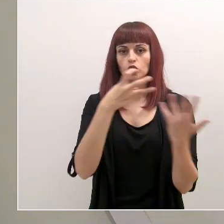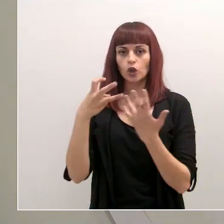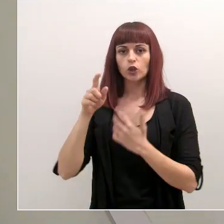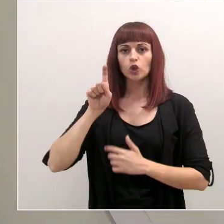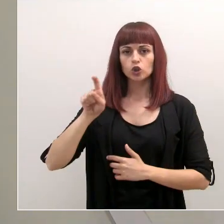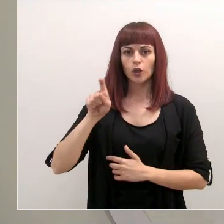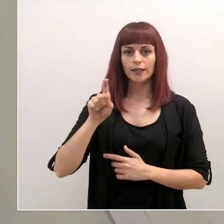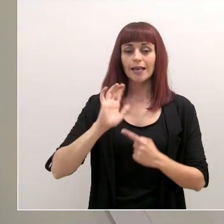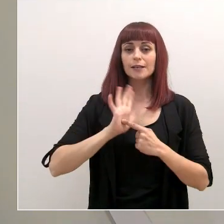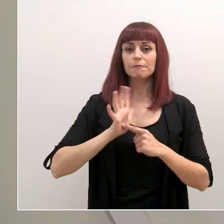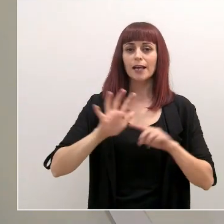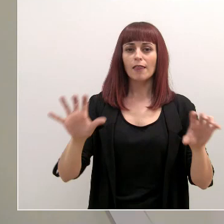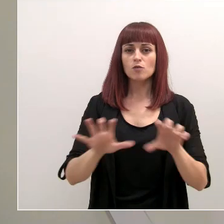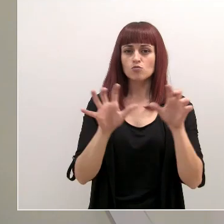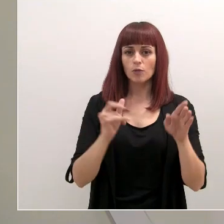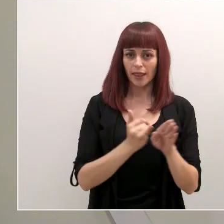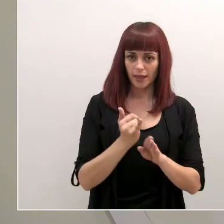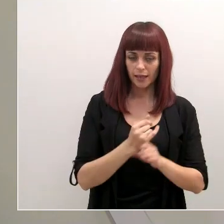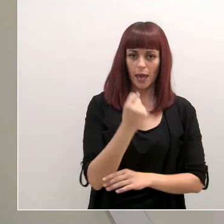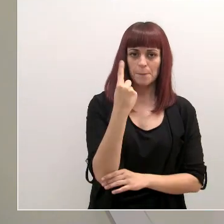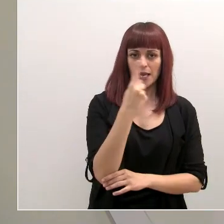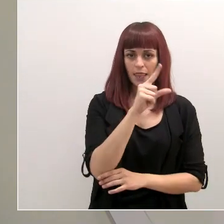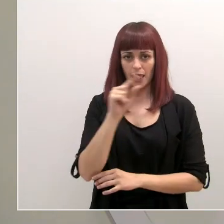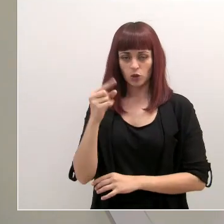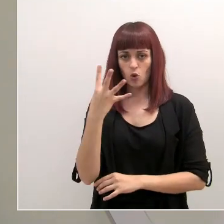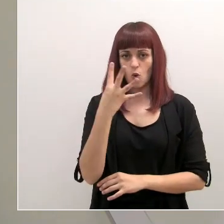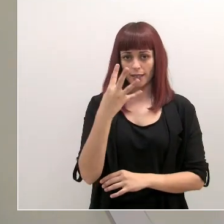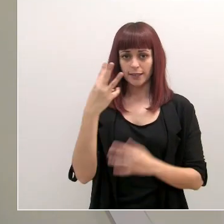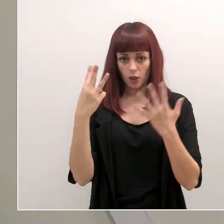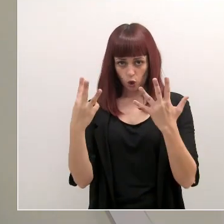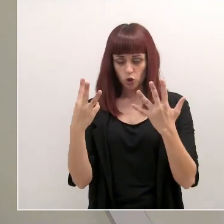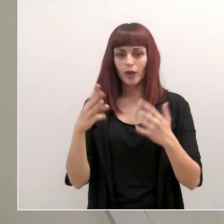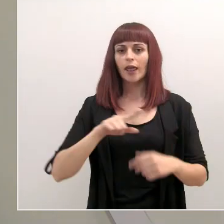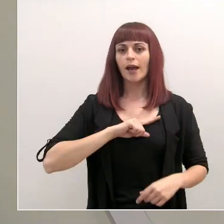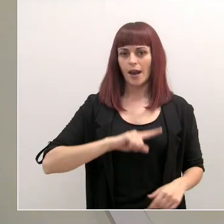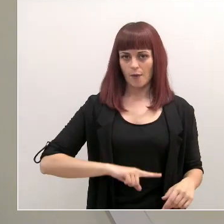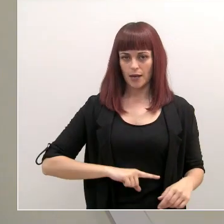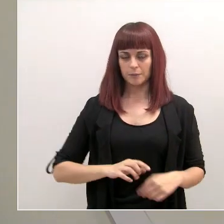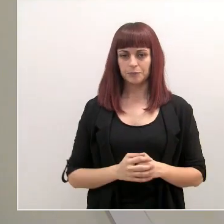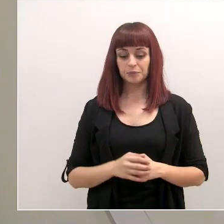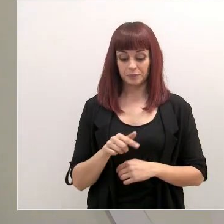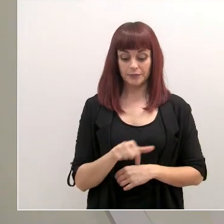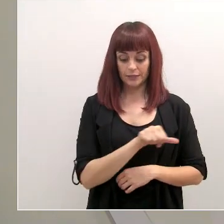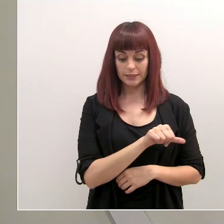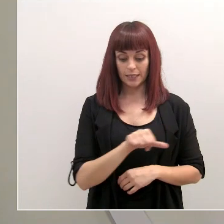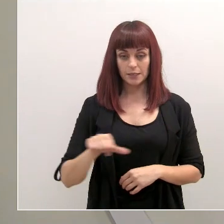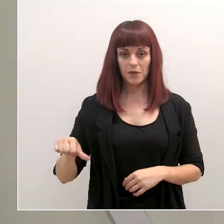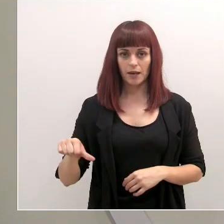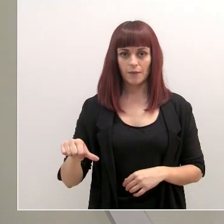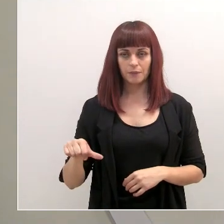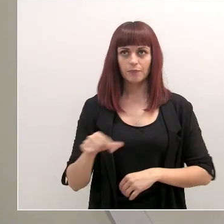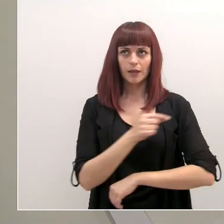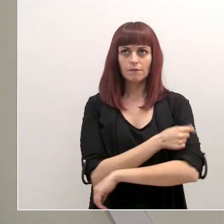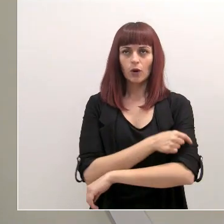docentes en la Feria del Mueble de Yecla y 1.148 en Caravaca. Durante esta semana se vacunarán